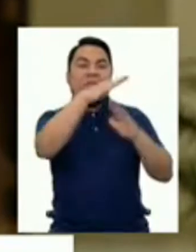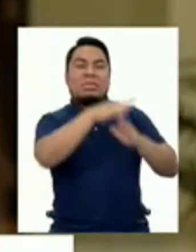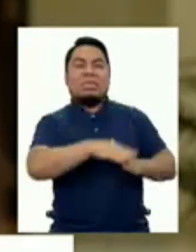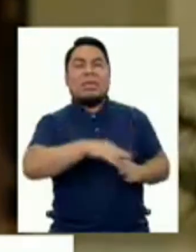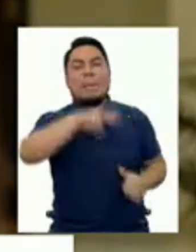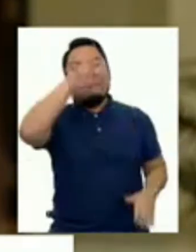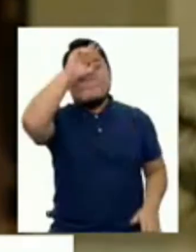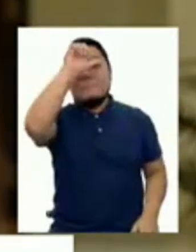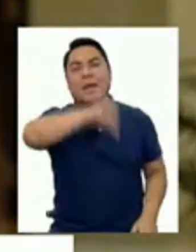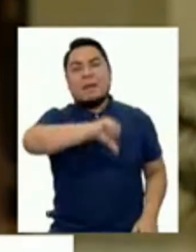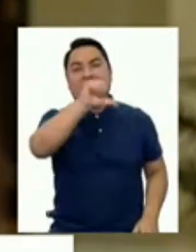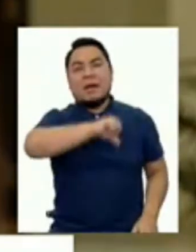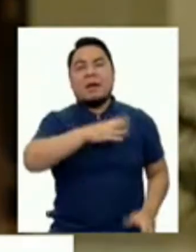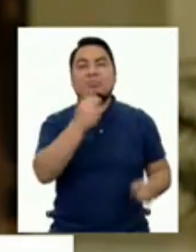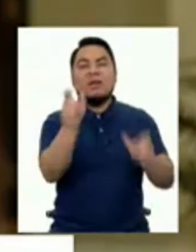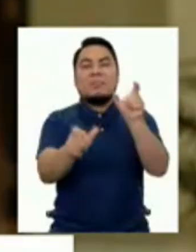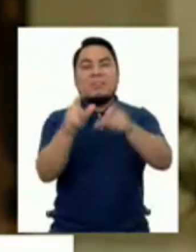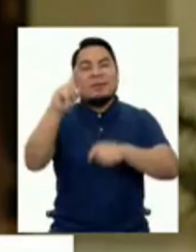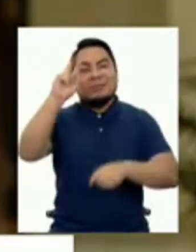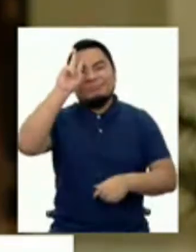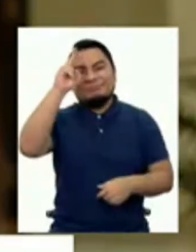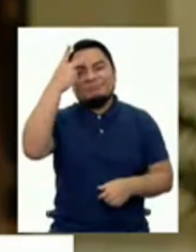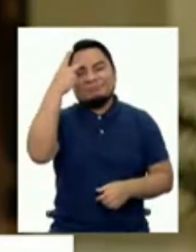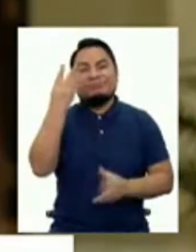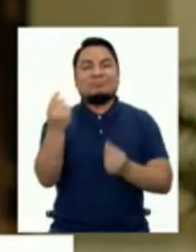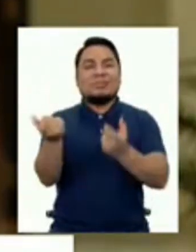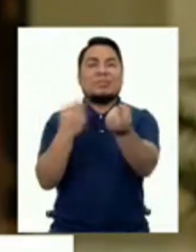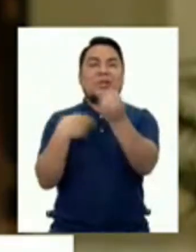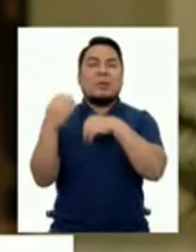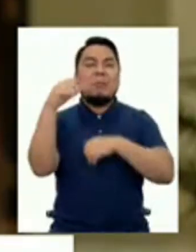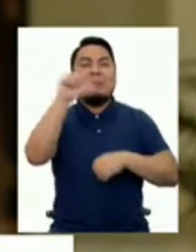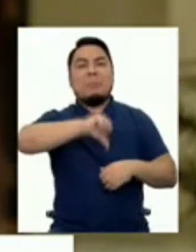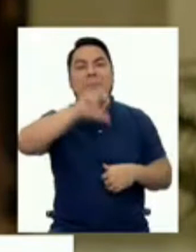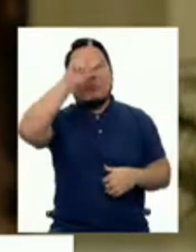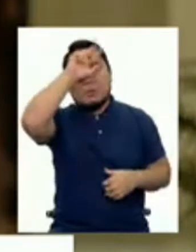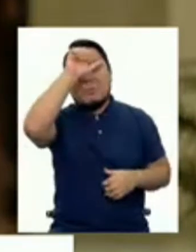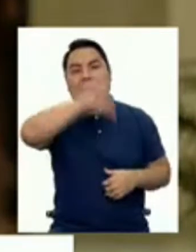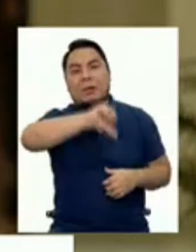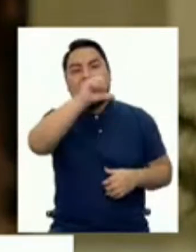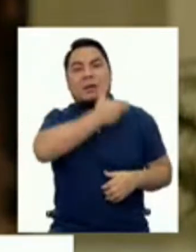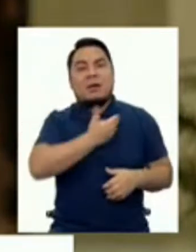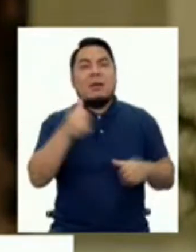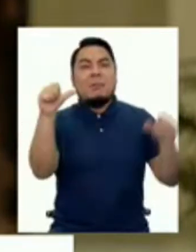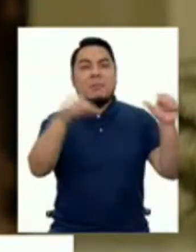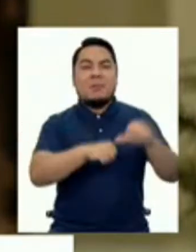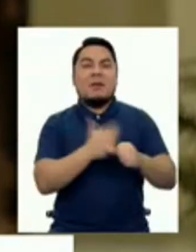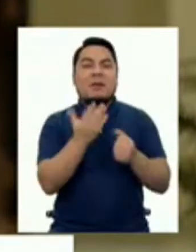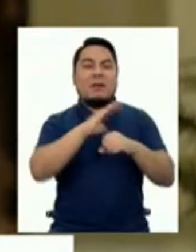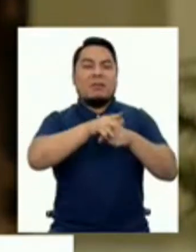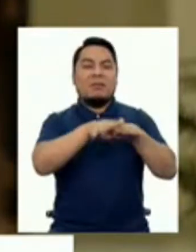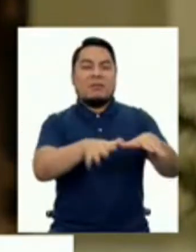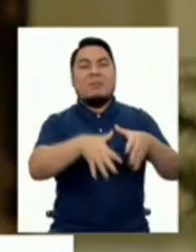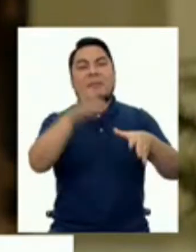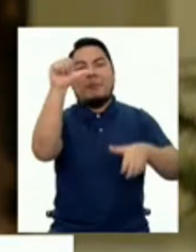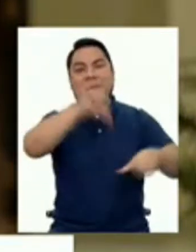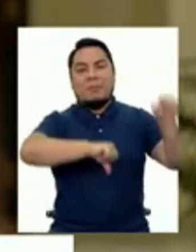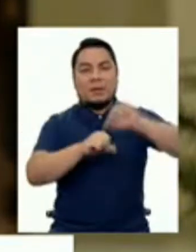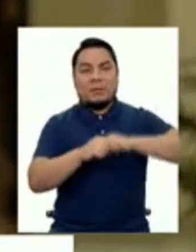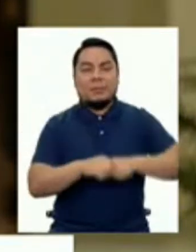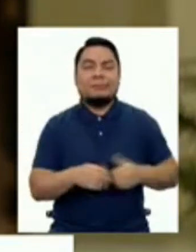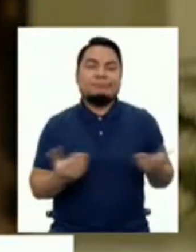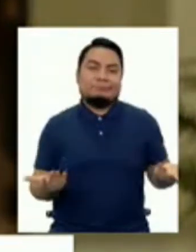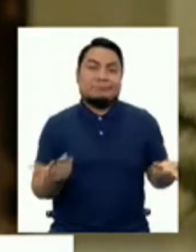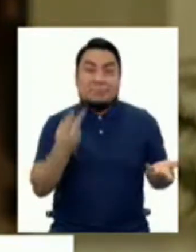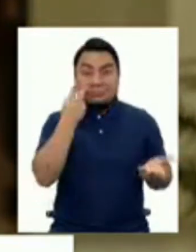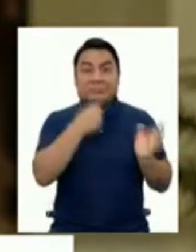fracaso la respuesta que juntos con la población hemos tenido frente al COVID, ahí